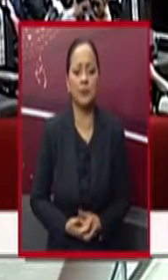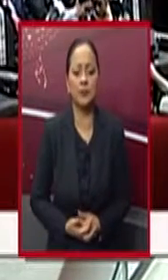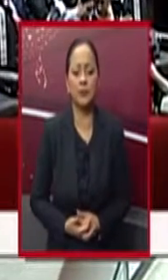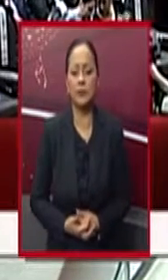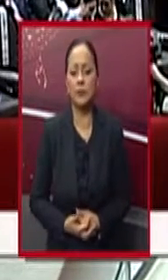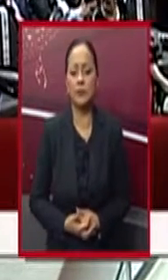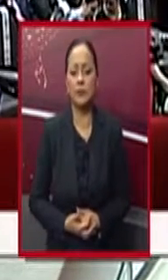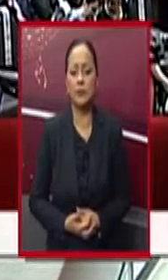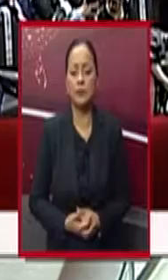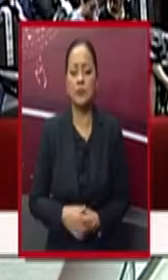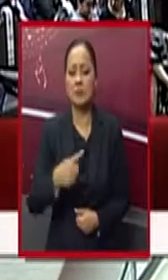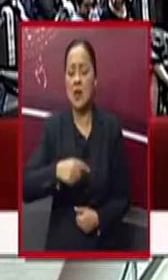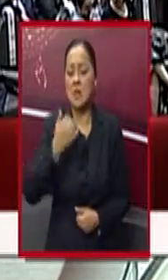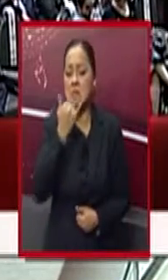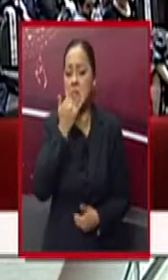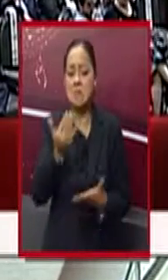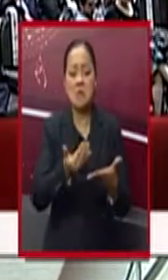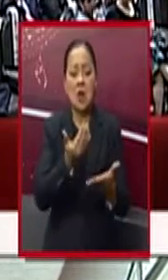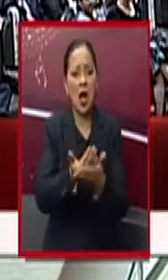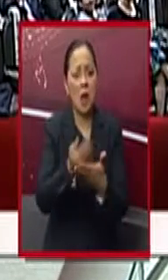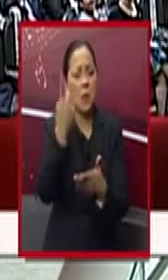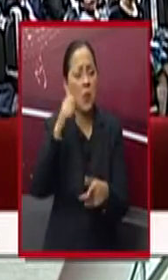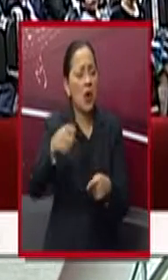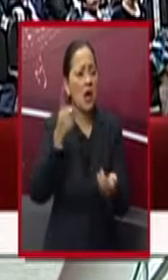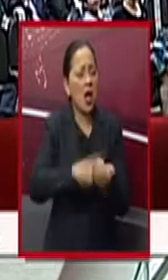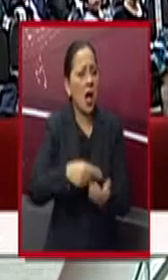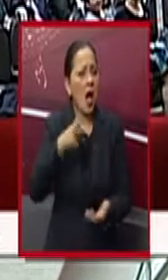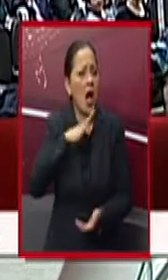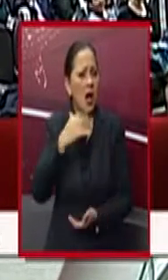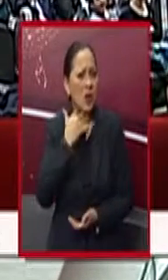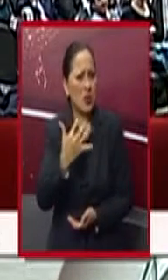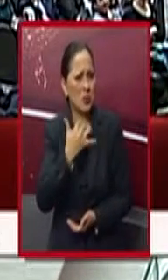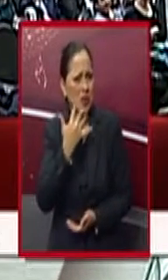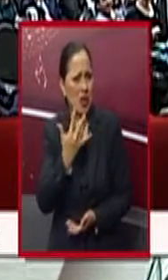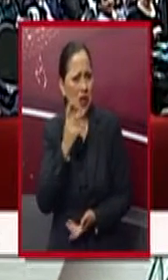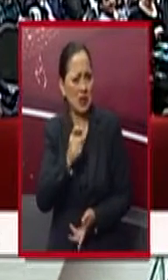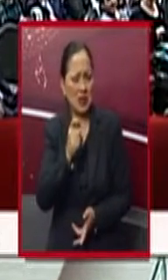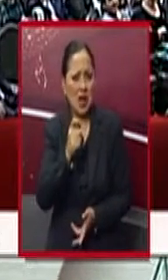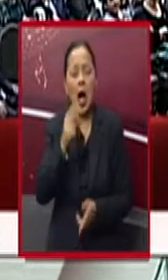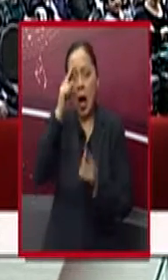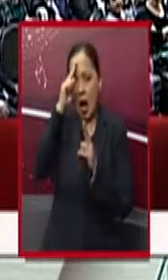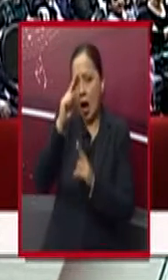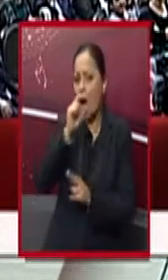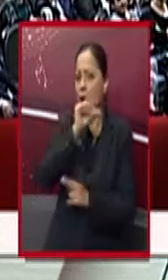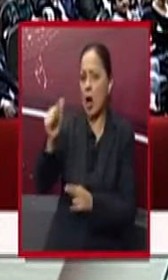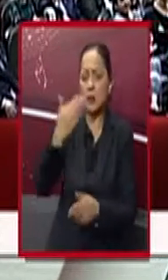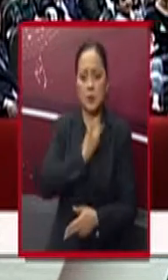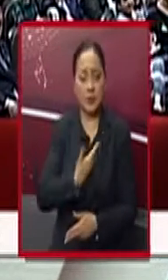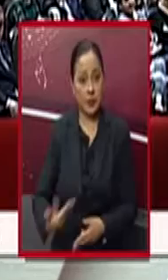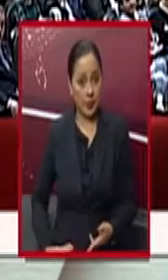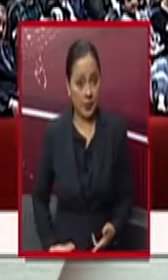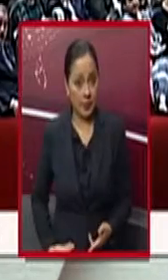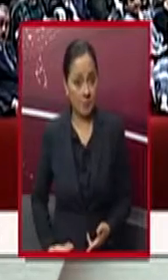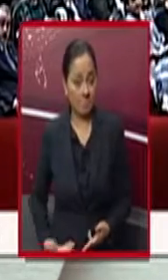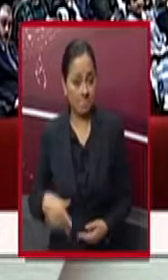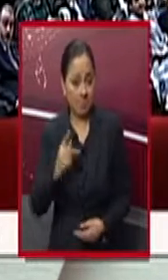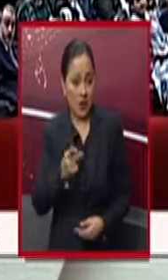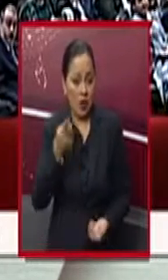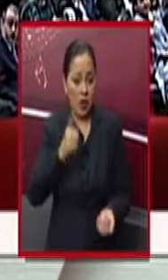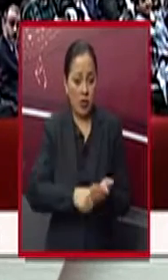Pedir disculpas por la corrupción honra al presidente, pero no